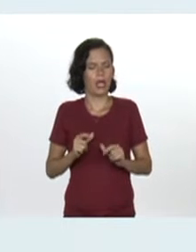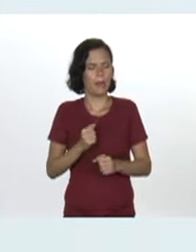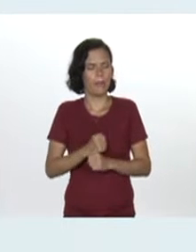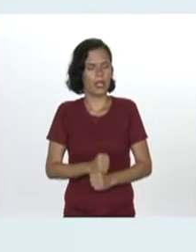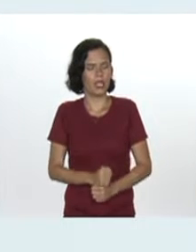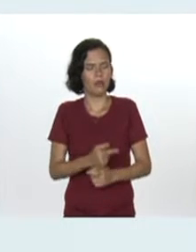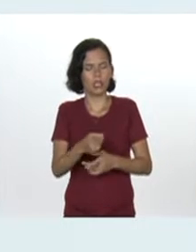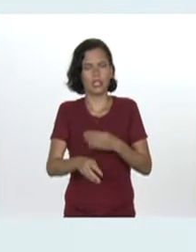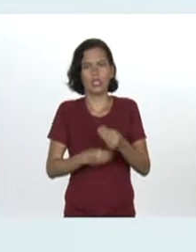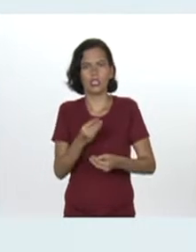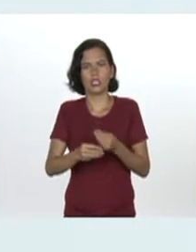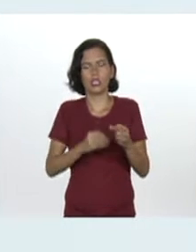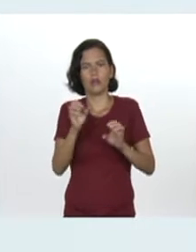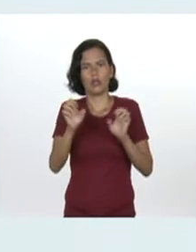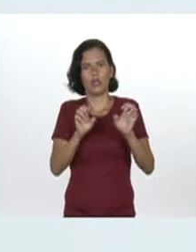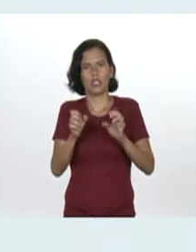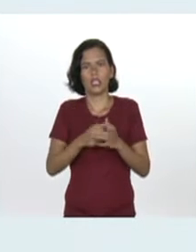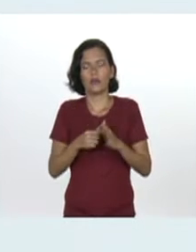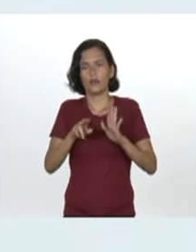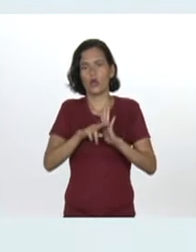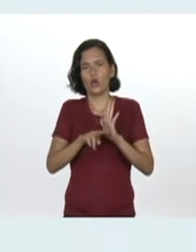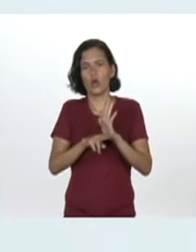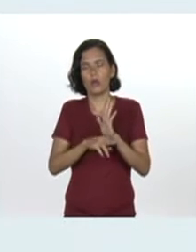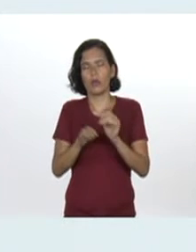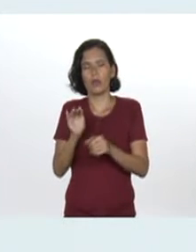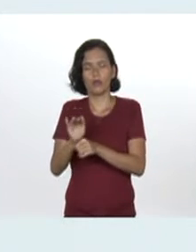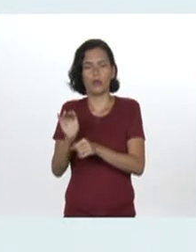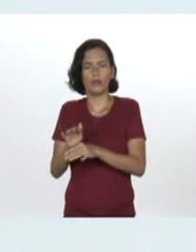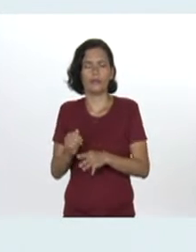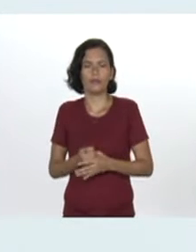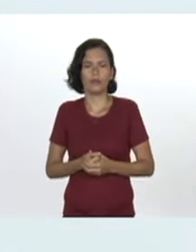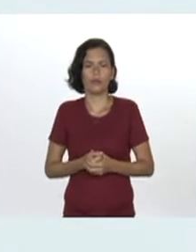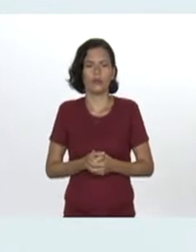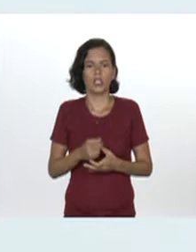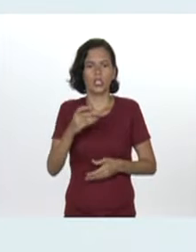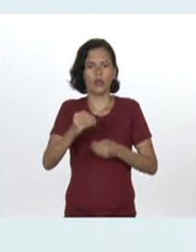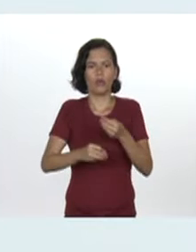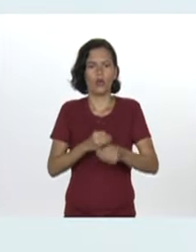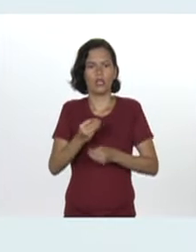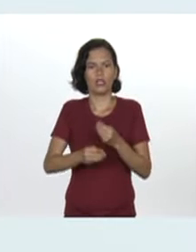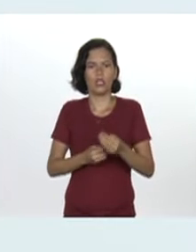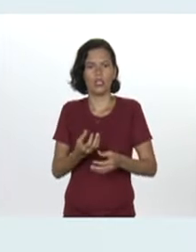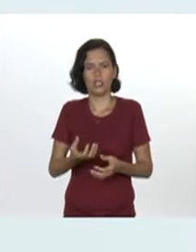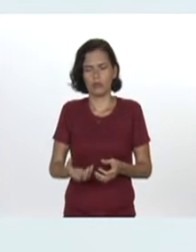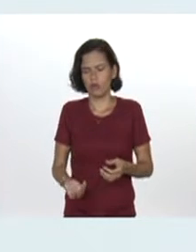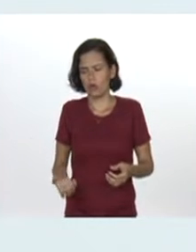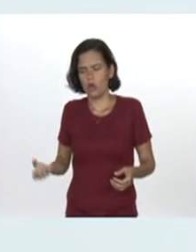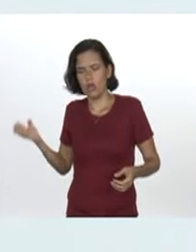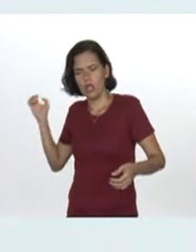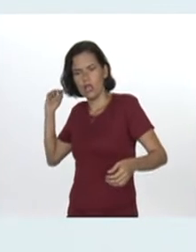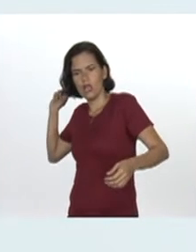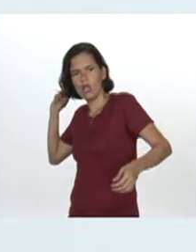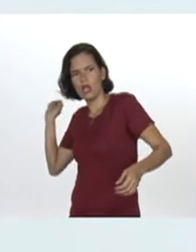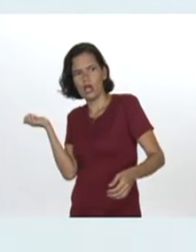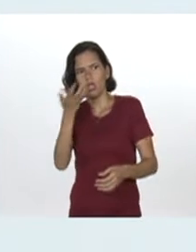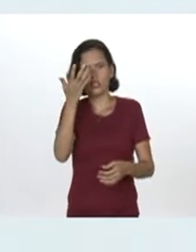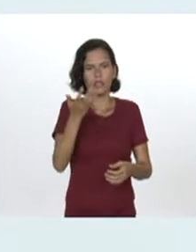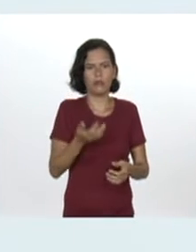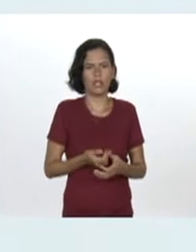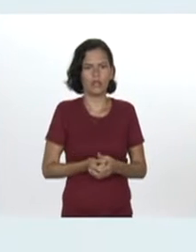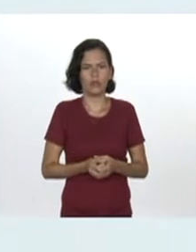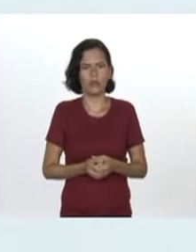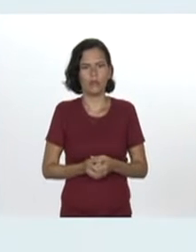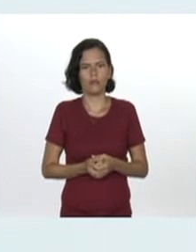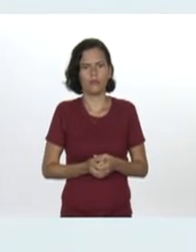y esté como bajo unas medidas de seguridad. Por ejemplo, cuando hacemos lanzamiento, que tenemos objetos pesados, objetos